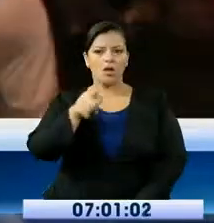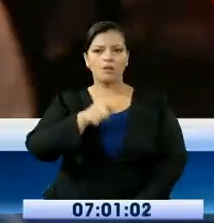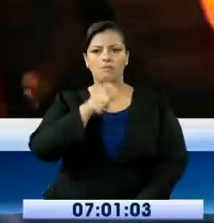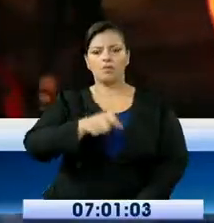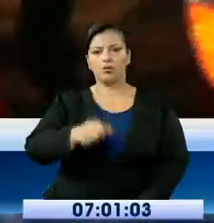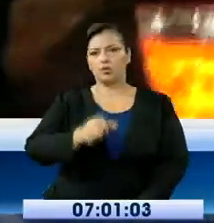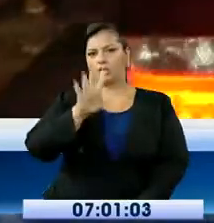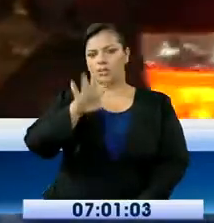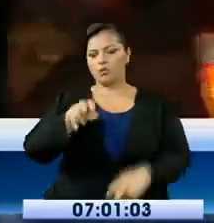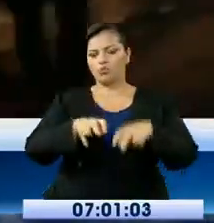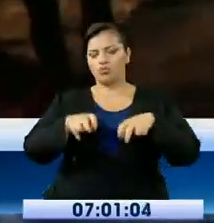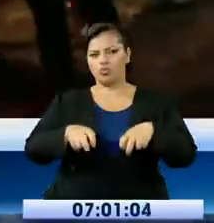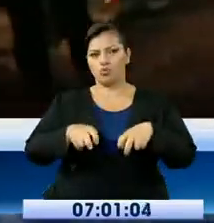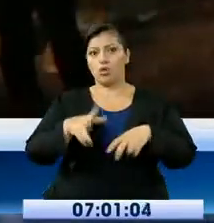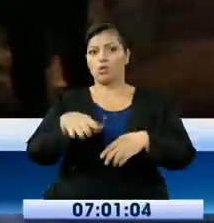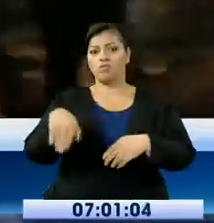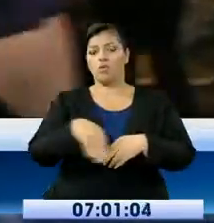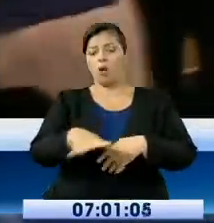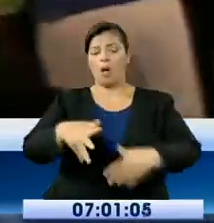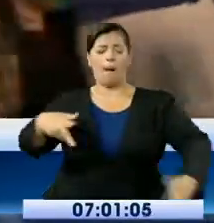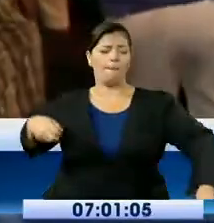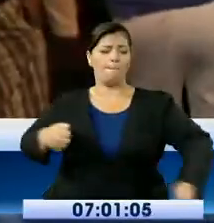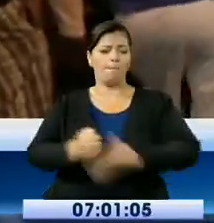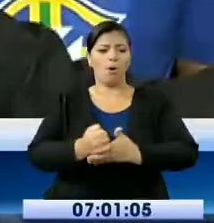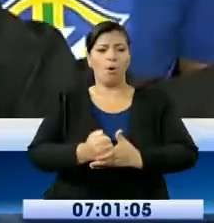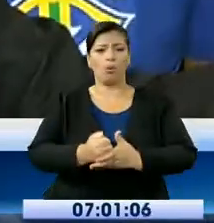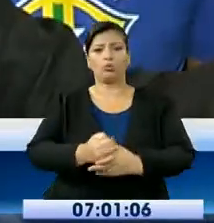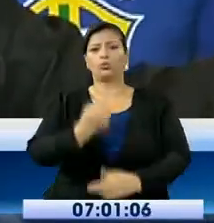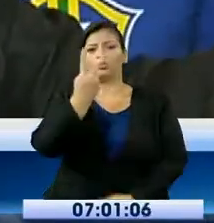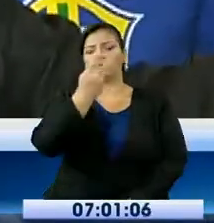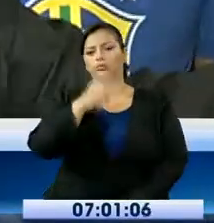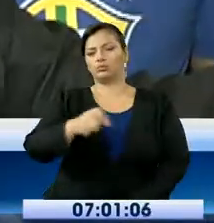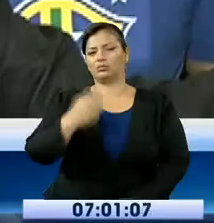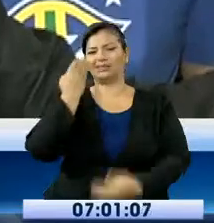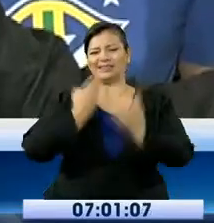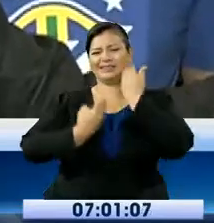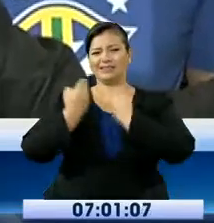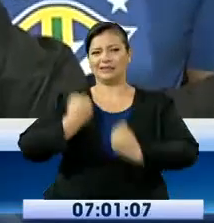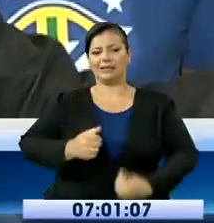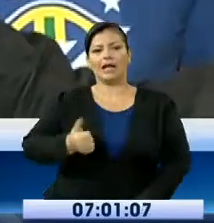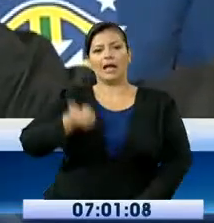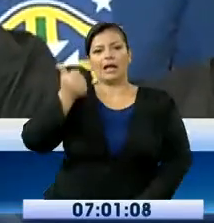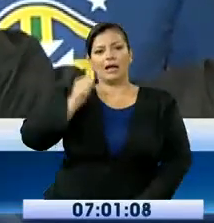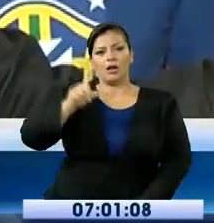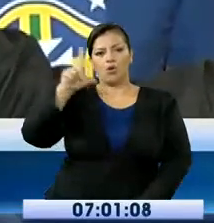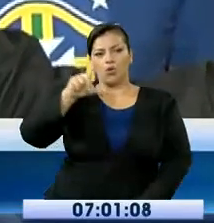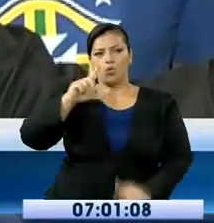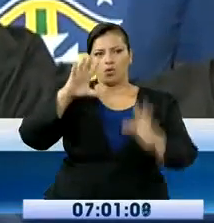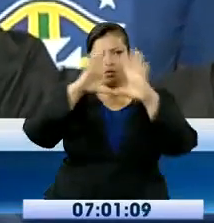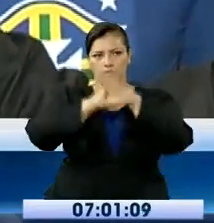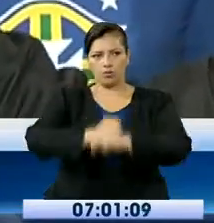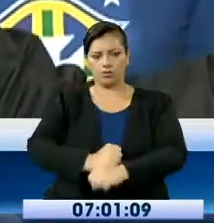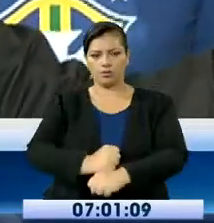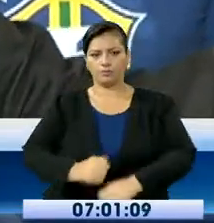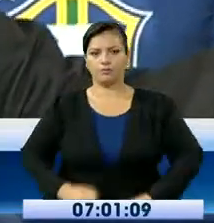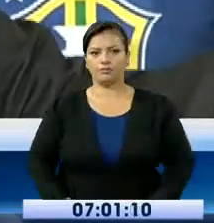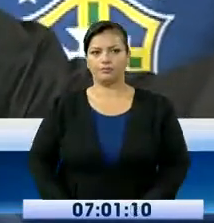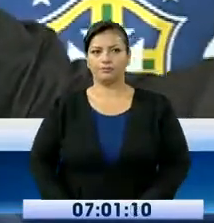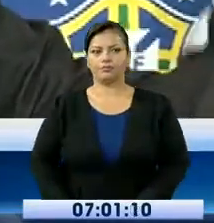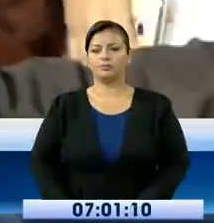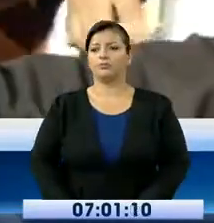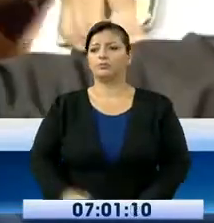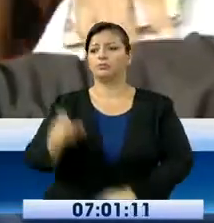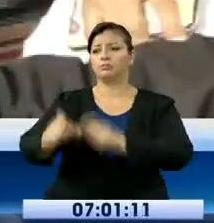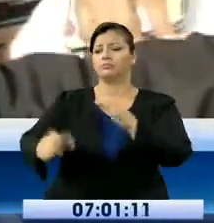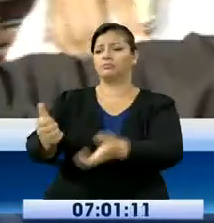El percance se registró cerca de la medianoche del lunes. Nosotros salimos por la parte de atrás y gracias a Dios una persona no se... nos ayudaron